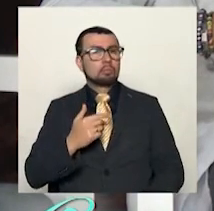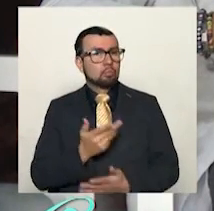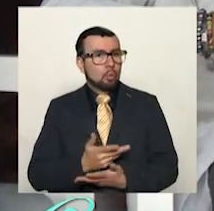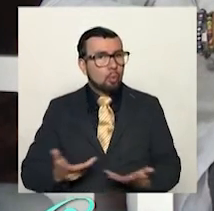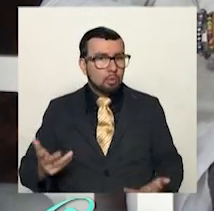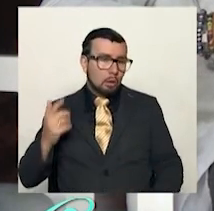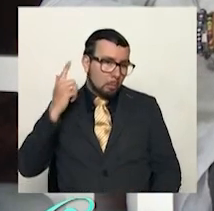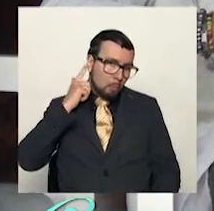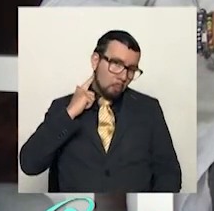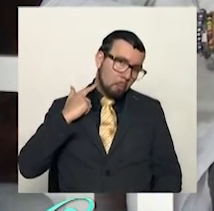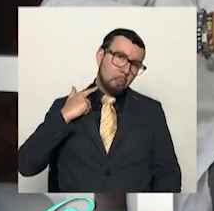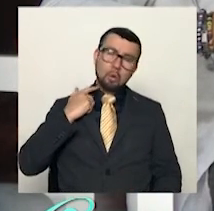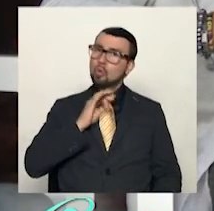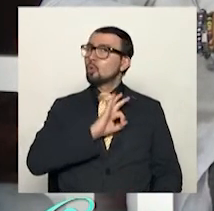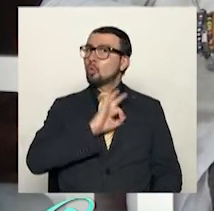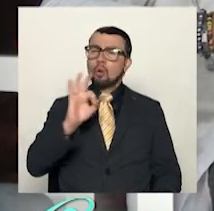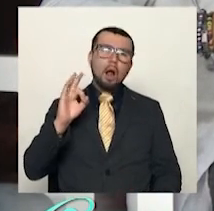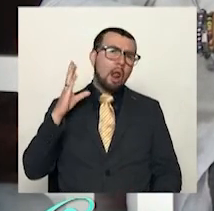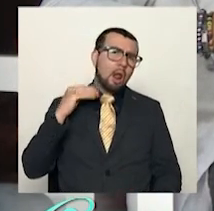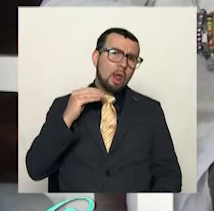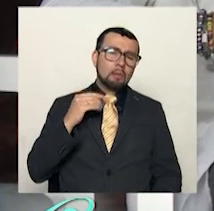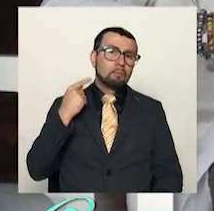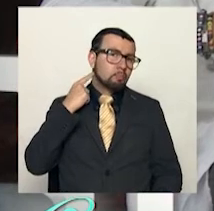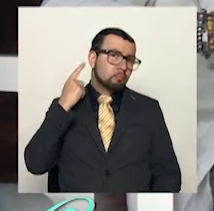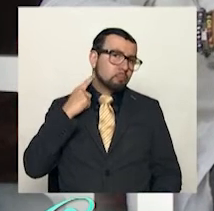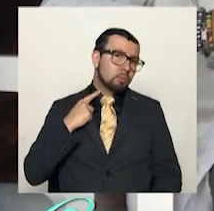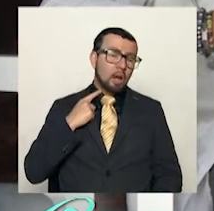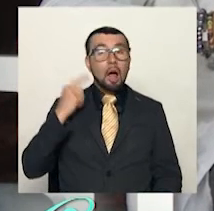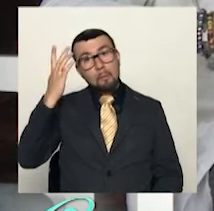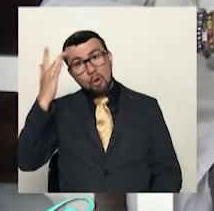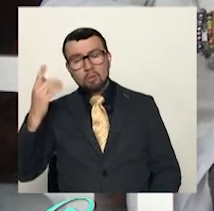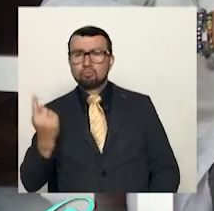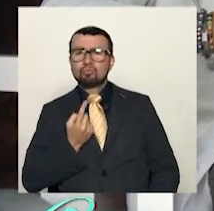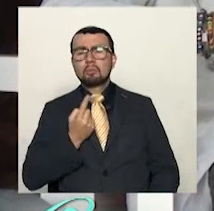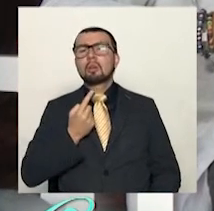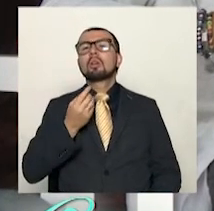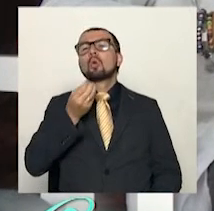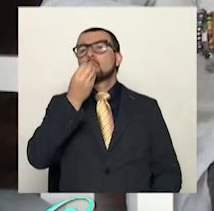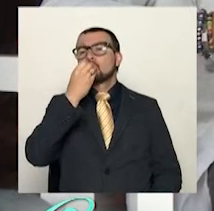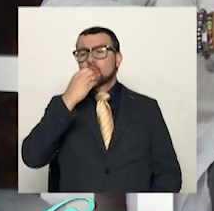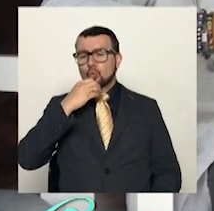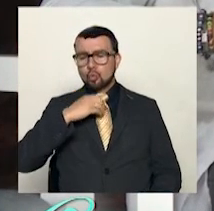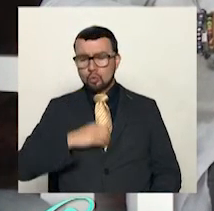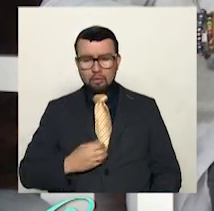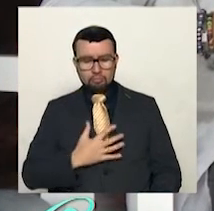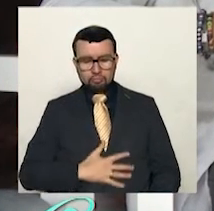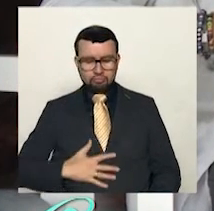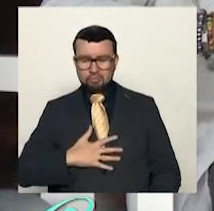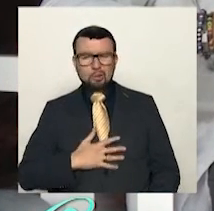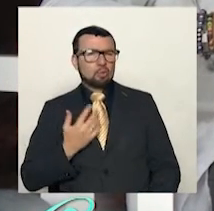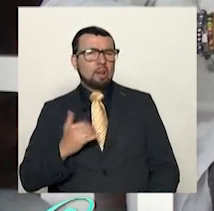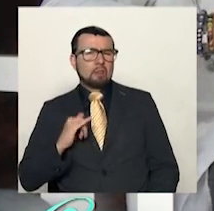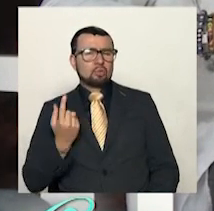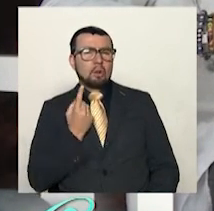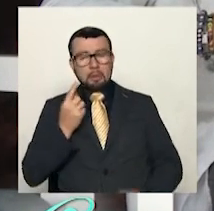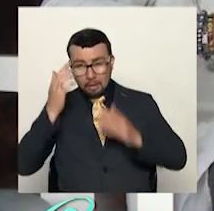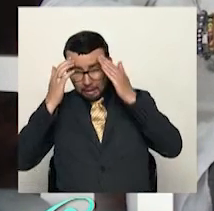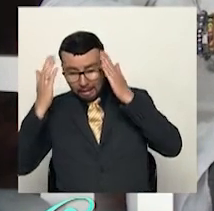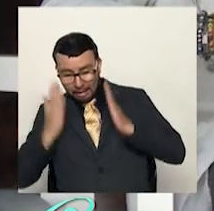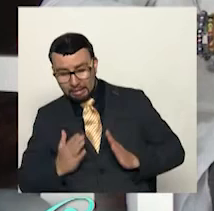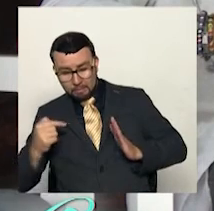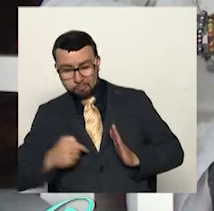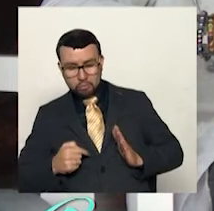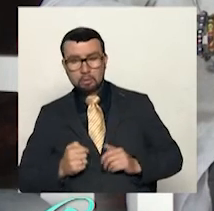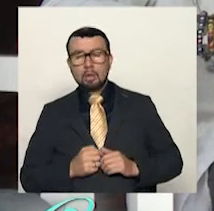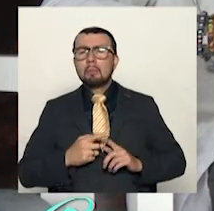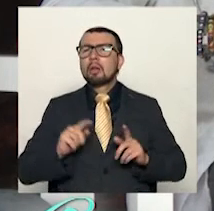nuca, porque estábamos hablando del sistema digestivo, estómago específicamente. Pero nos llegan pacientes con